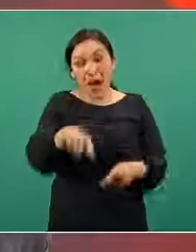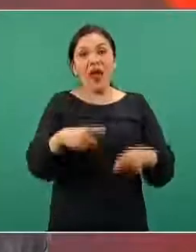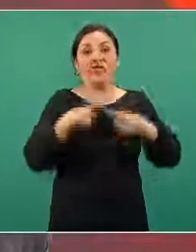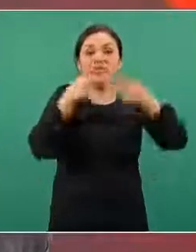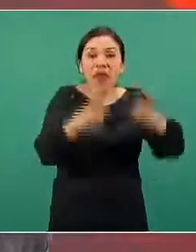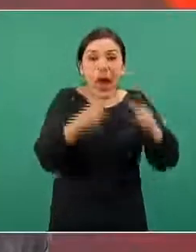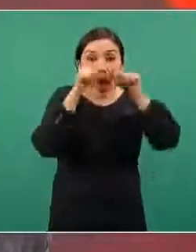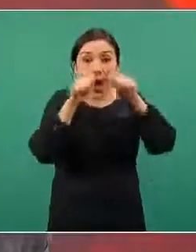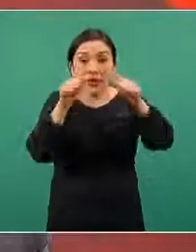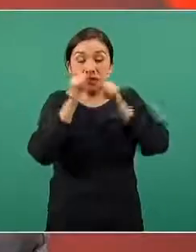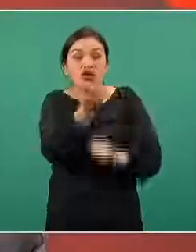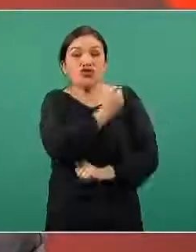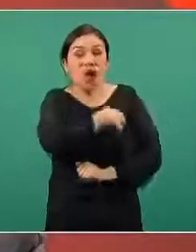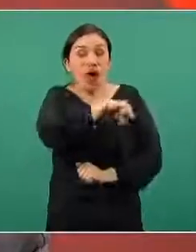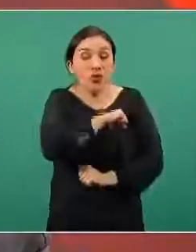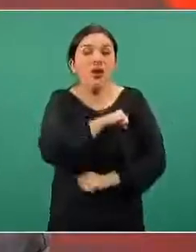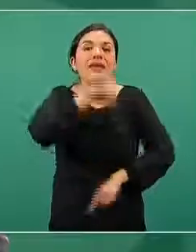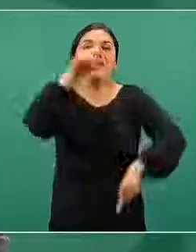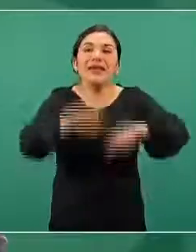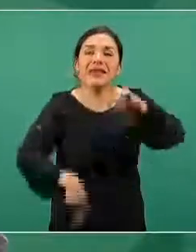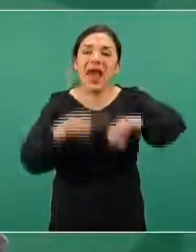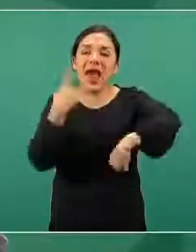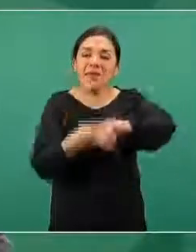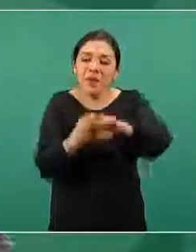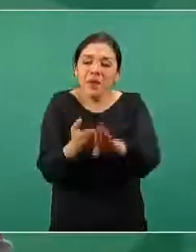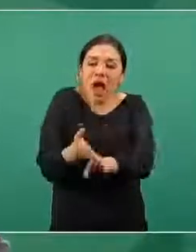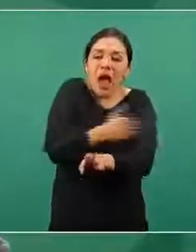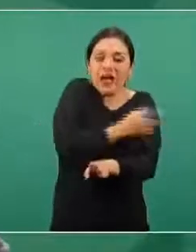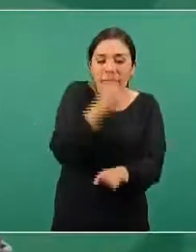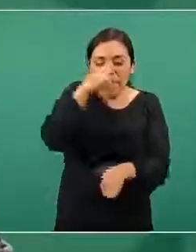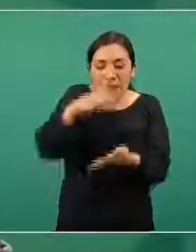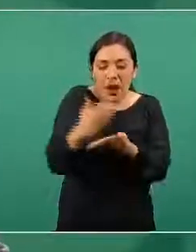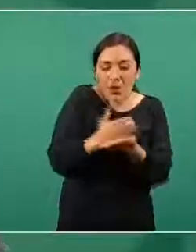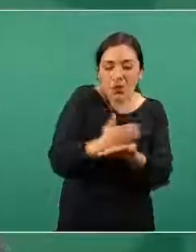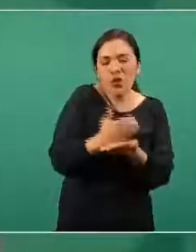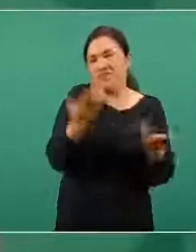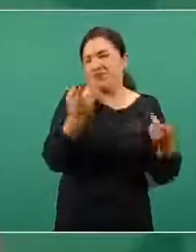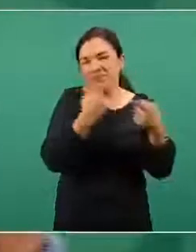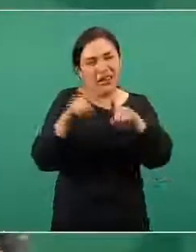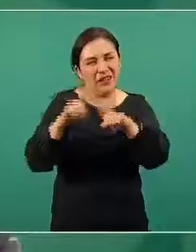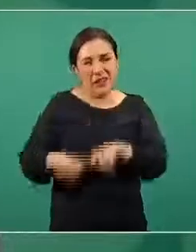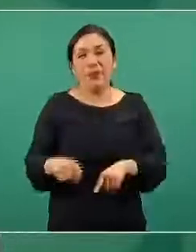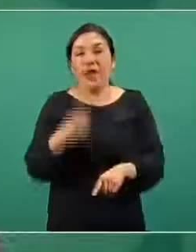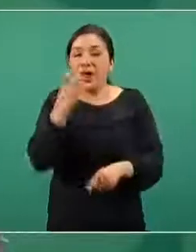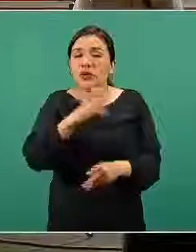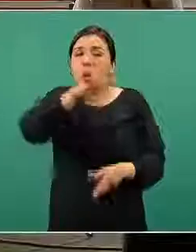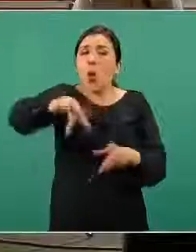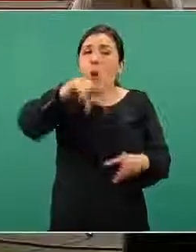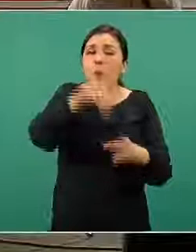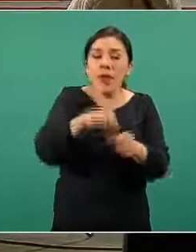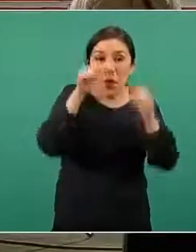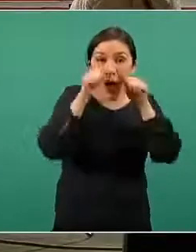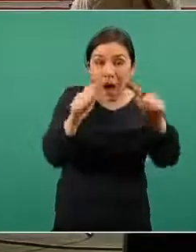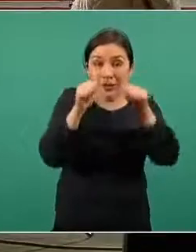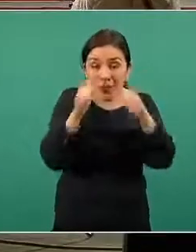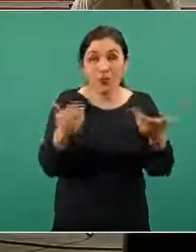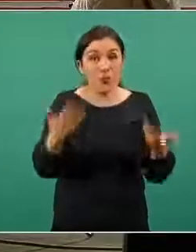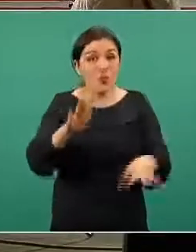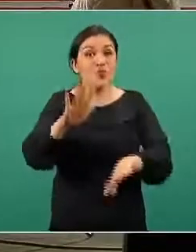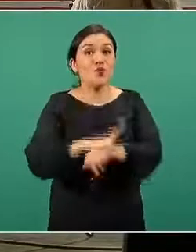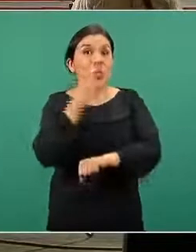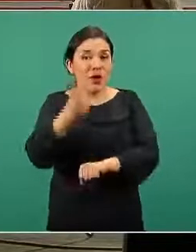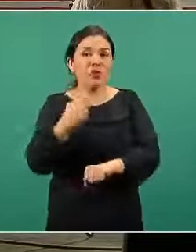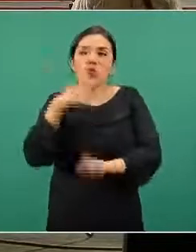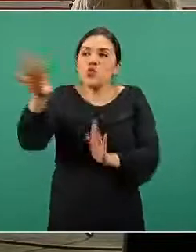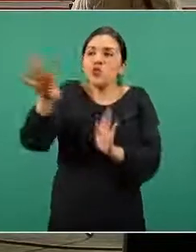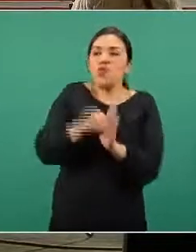provisión de servicios de salud, preventivos, curativos, de rehabilitación, etcétera, servicios integrales, y por eso adoptamos